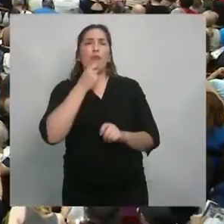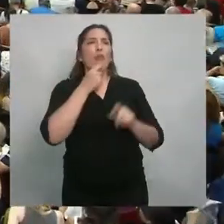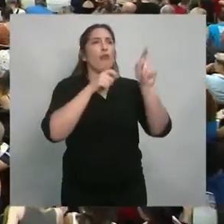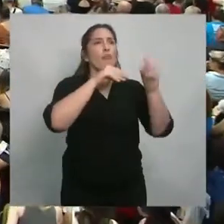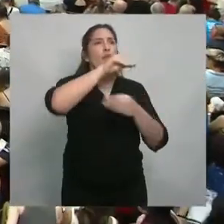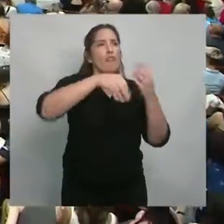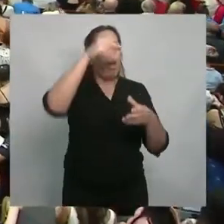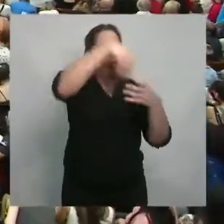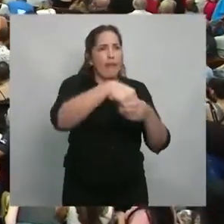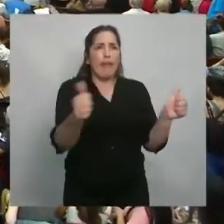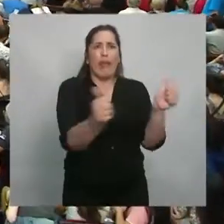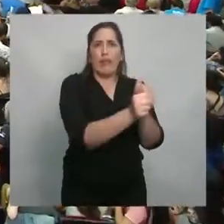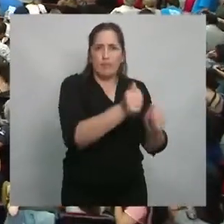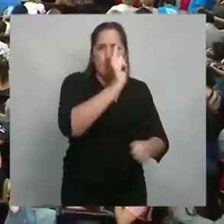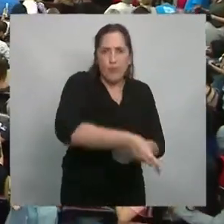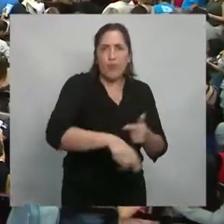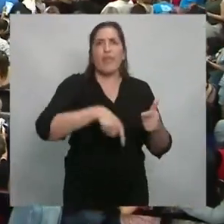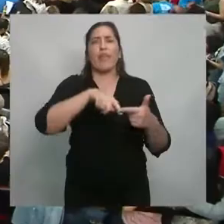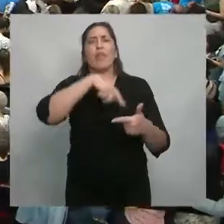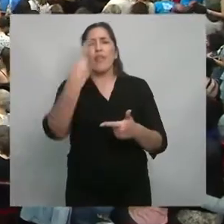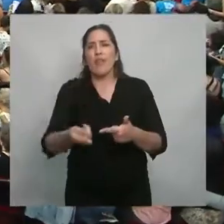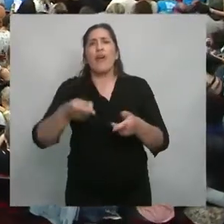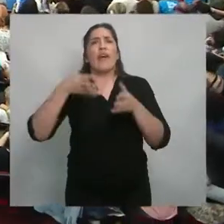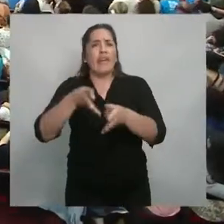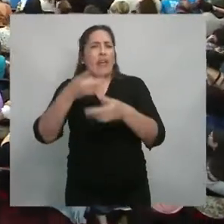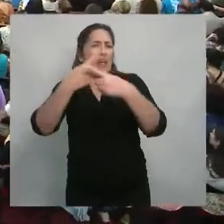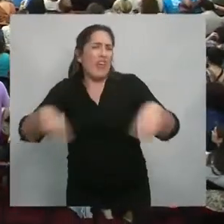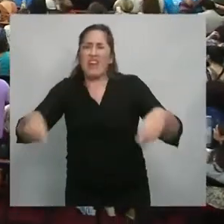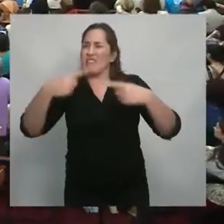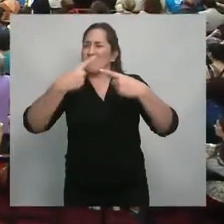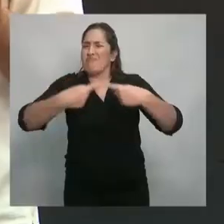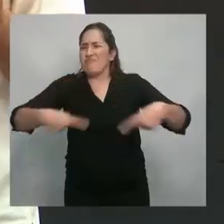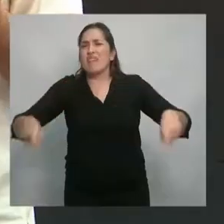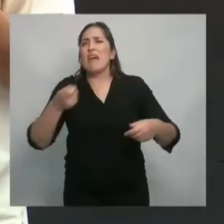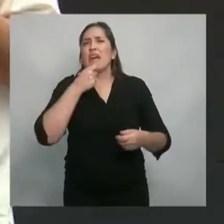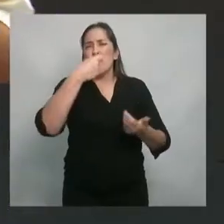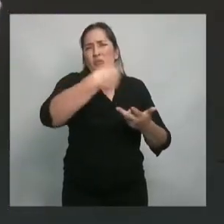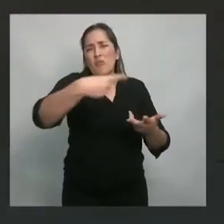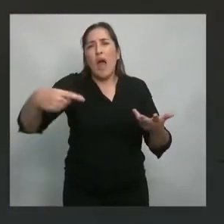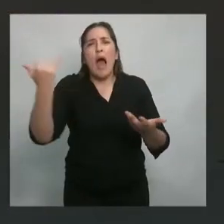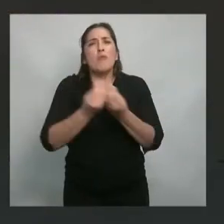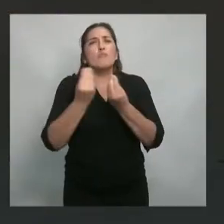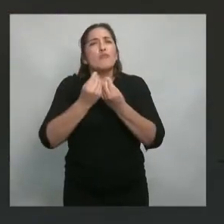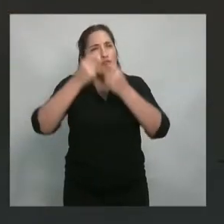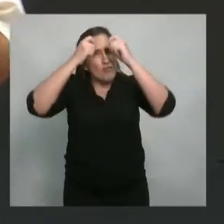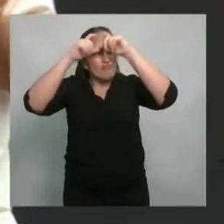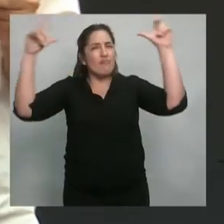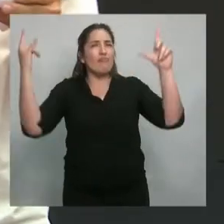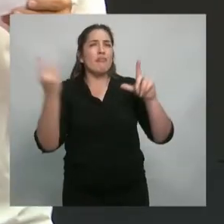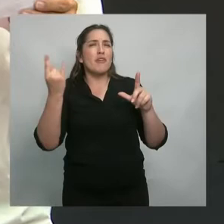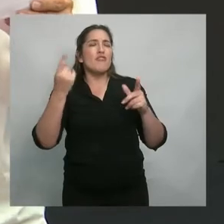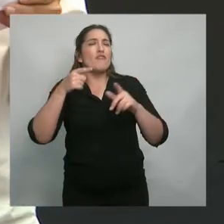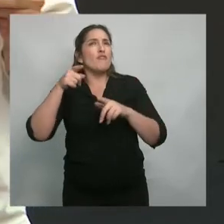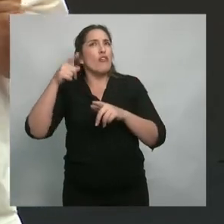incesto, el rapto de las Sabinas o la guerra de Troya, para mencionar solo algunas de las más conocidas en estas partes del mundo.